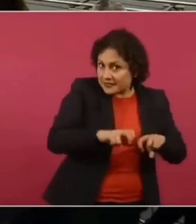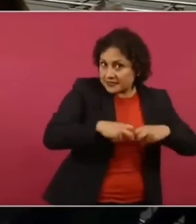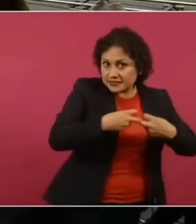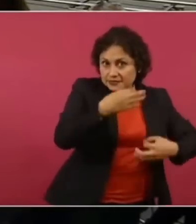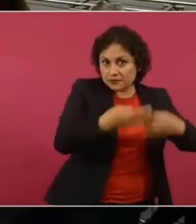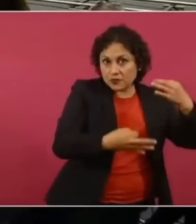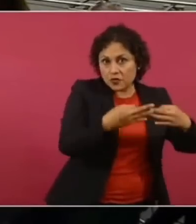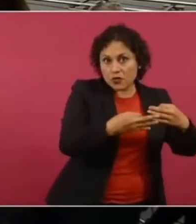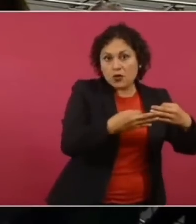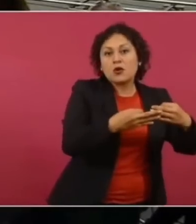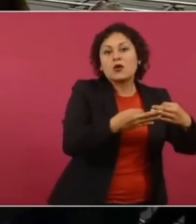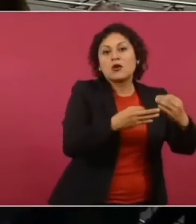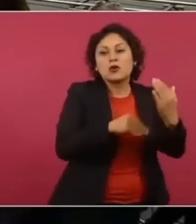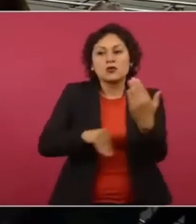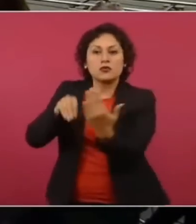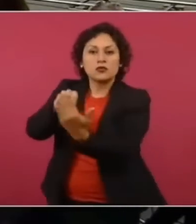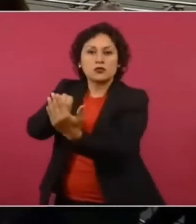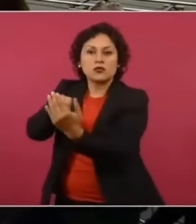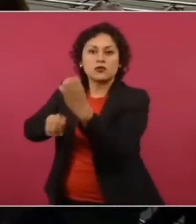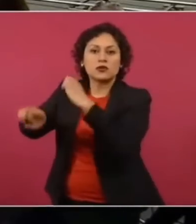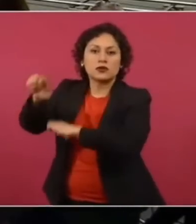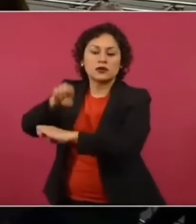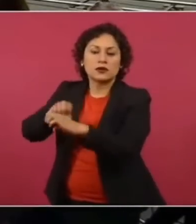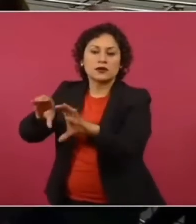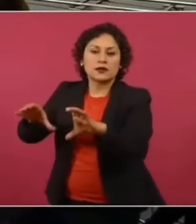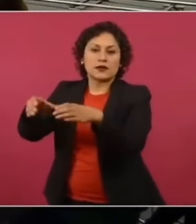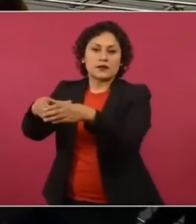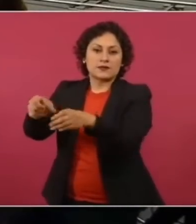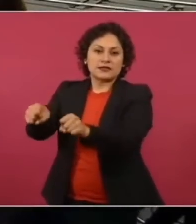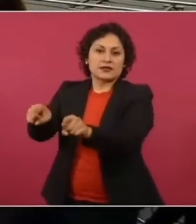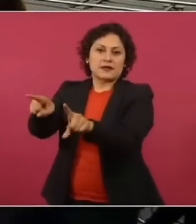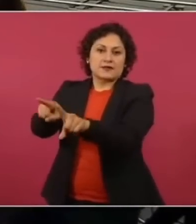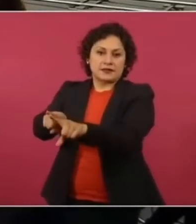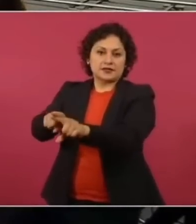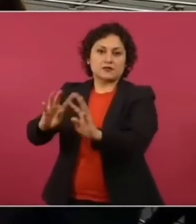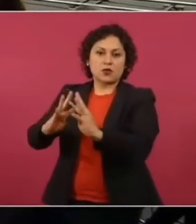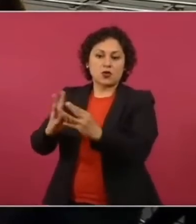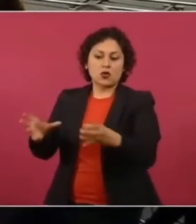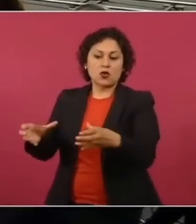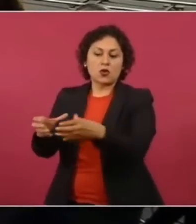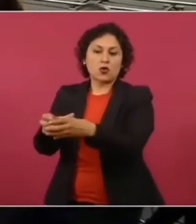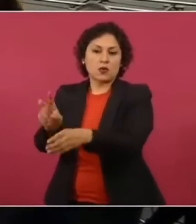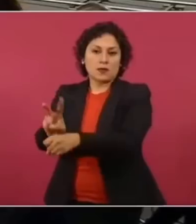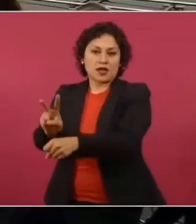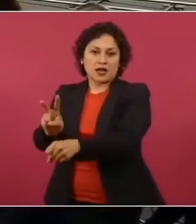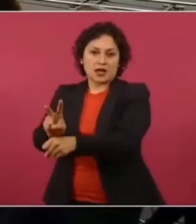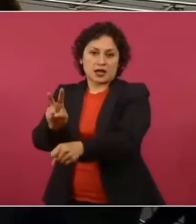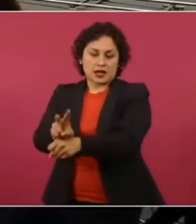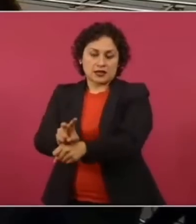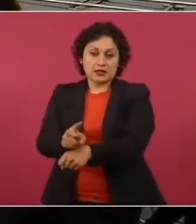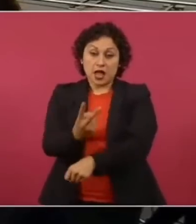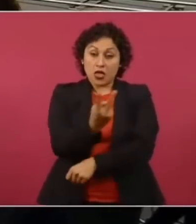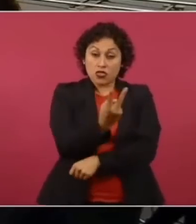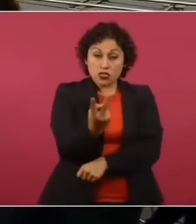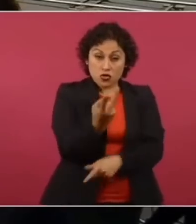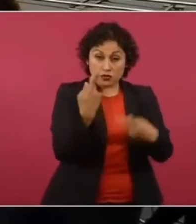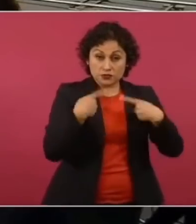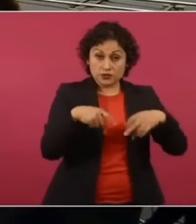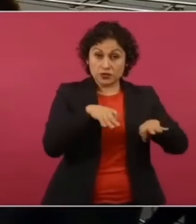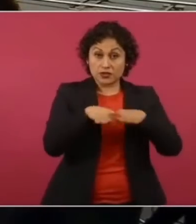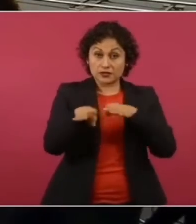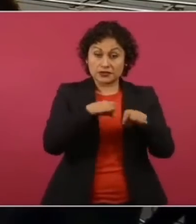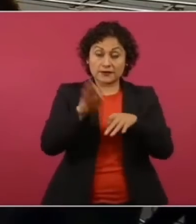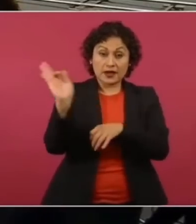aparece como tesorera del Consejo de Vigilancia. Estamos hablando de dos funcionarios de este 17